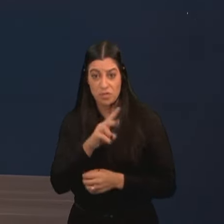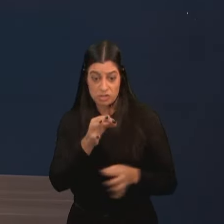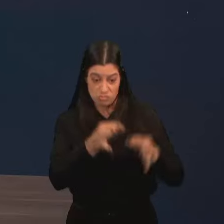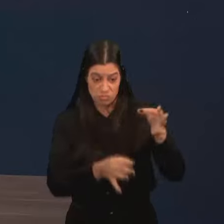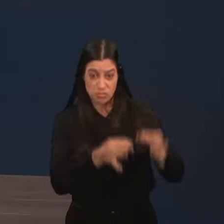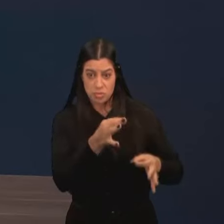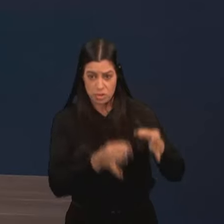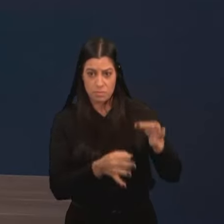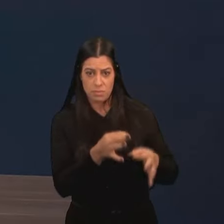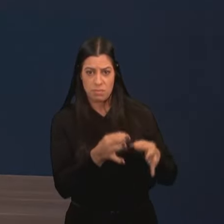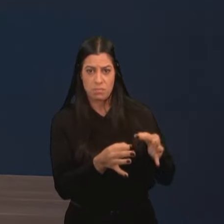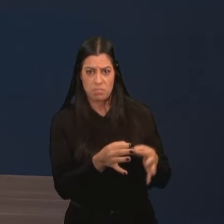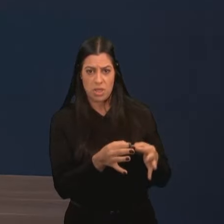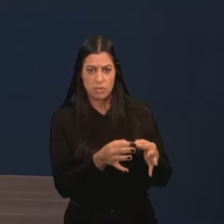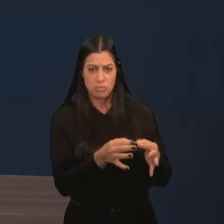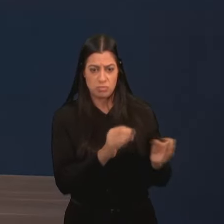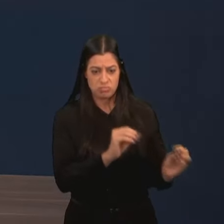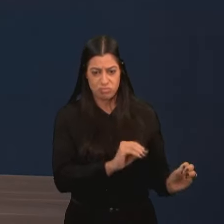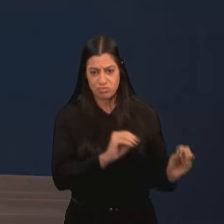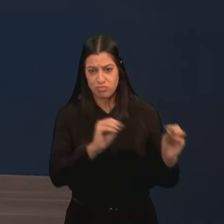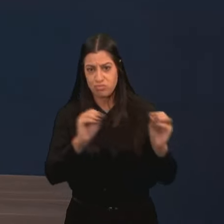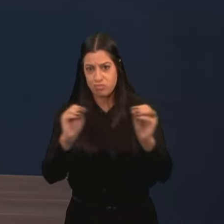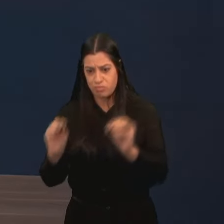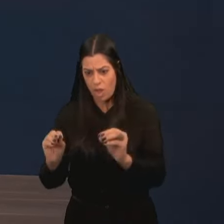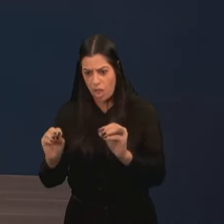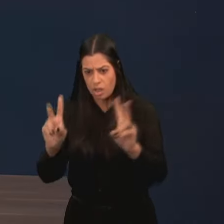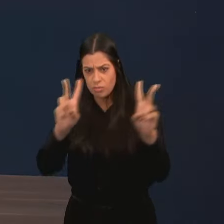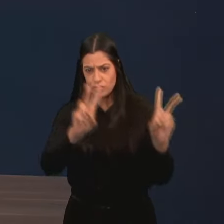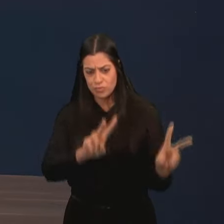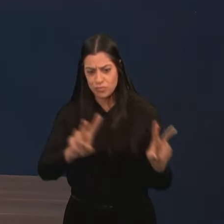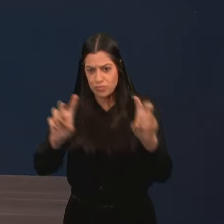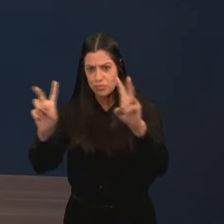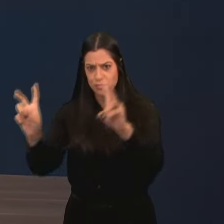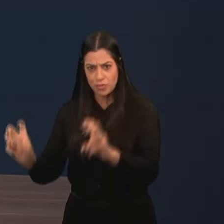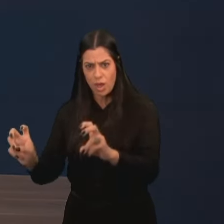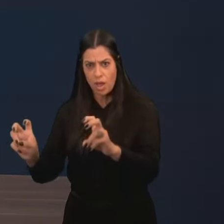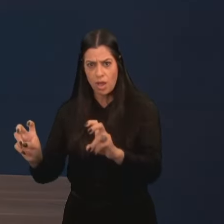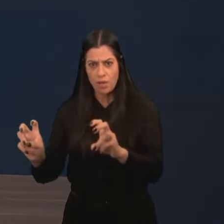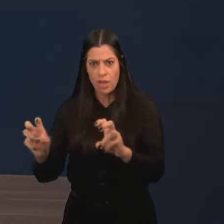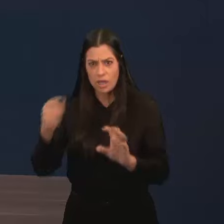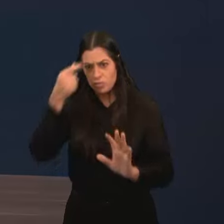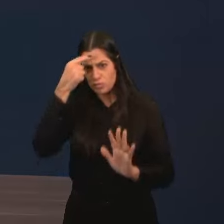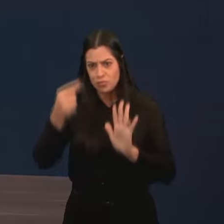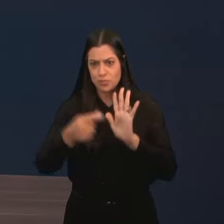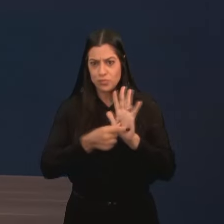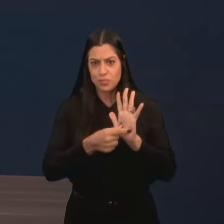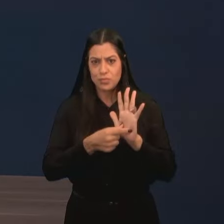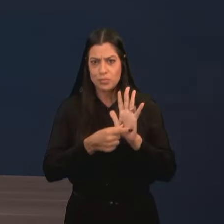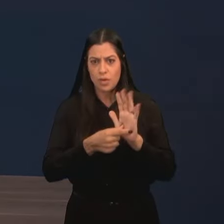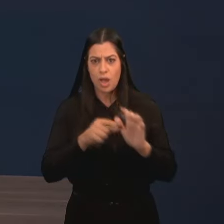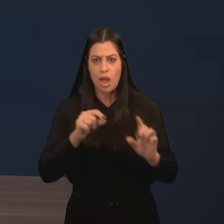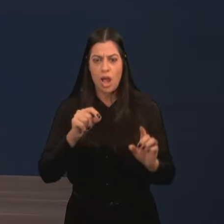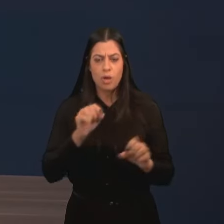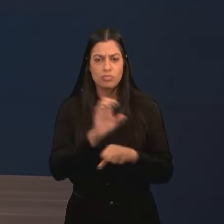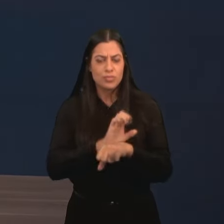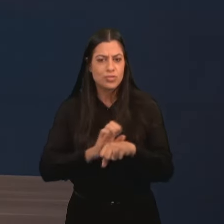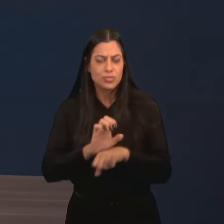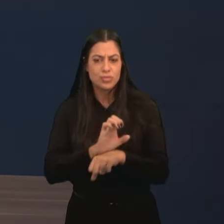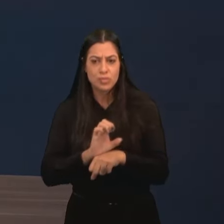vejo aquel juicio transportando para este debate sobre inteligencia artificial aplicada a los derechos